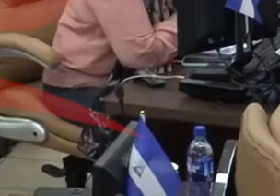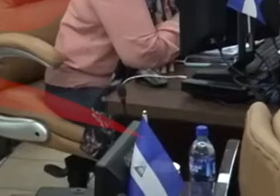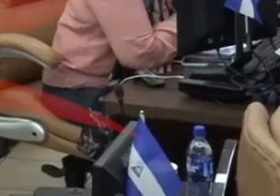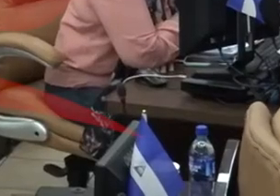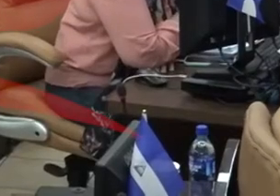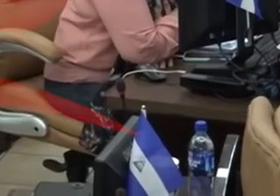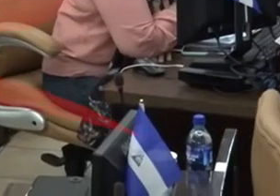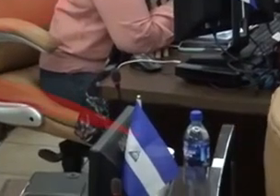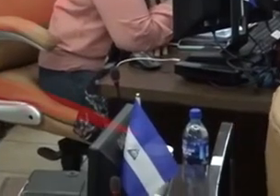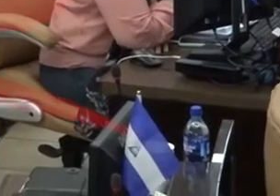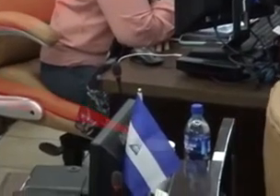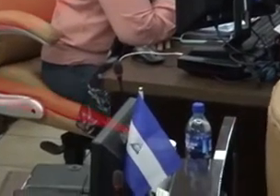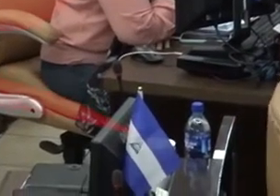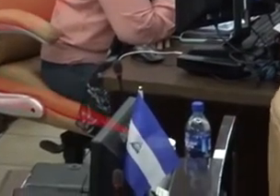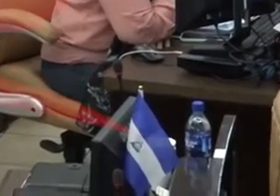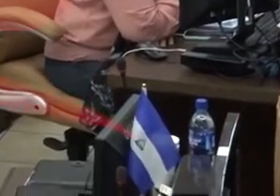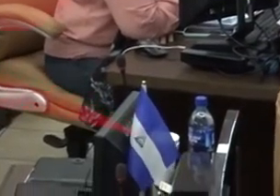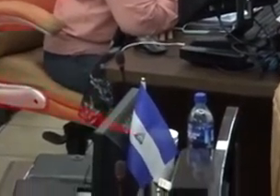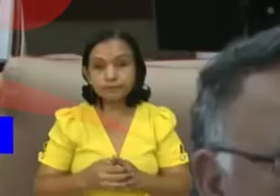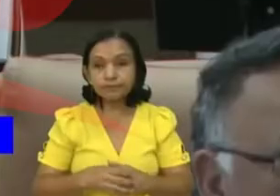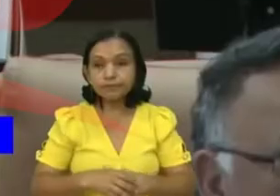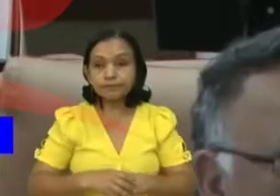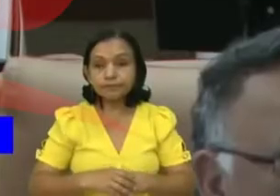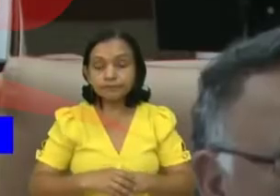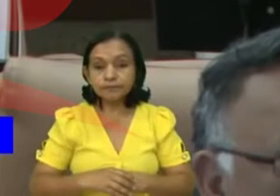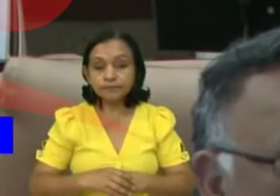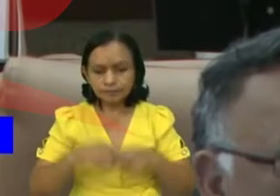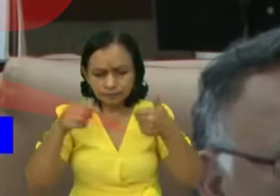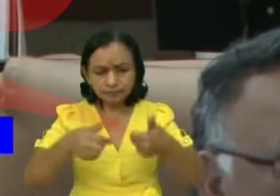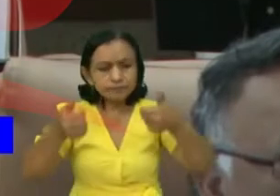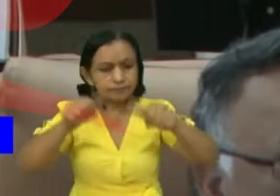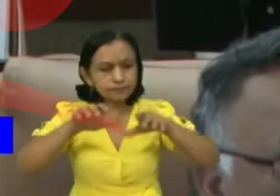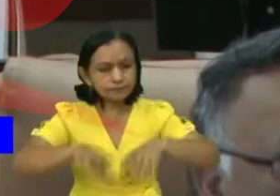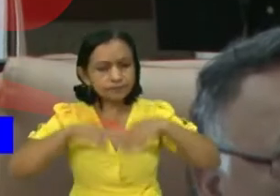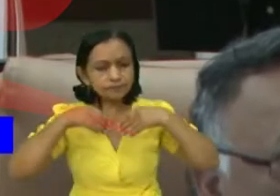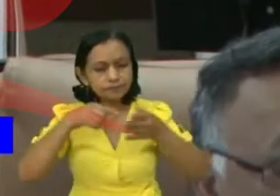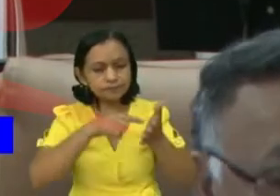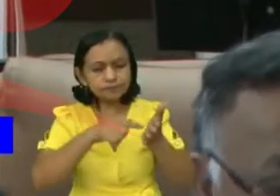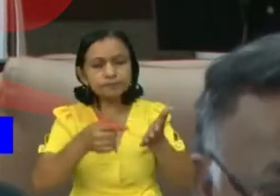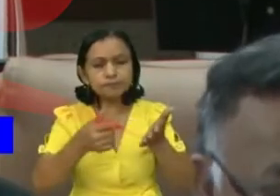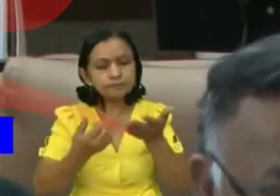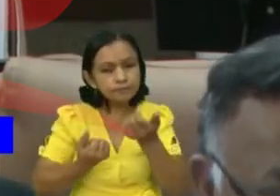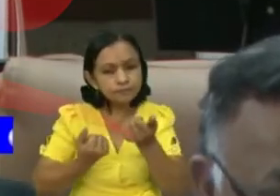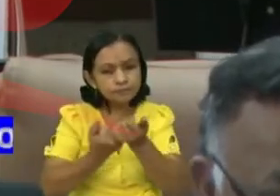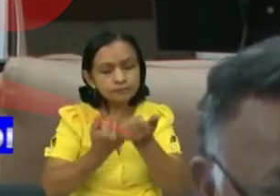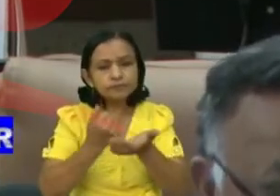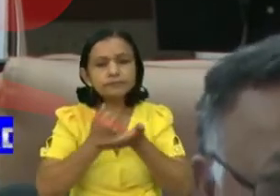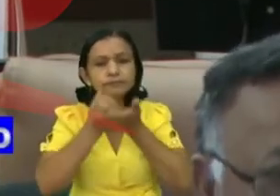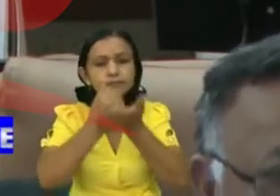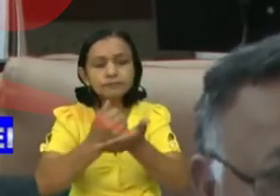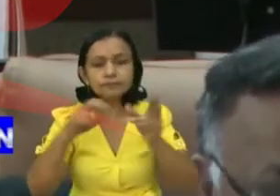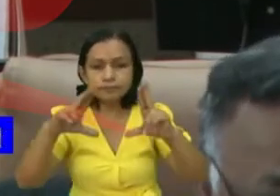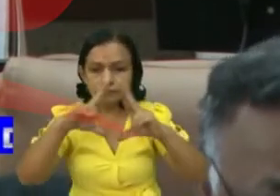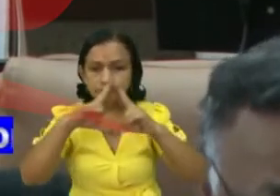el Crecimiento Verde. Con la aprobación de este decreto, nosotros vamos a estar contribuyendo como